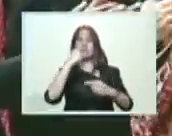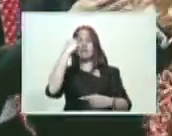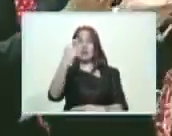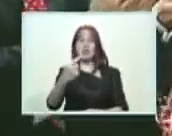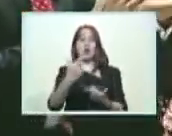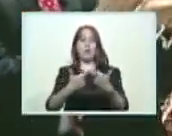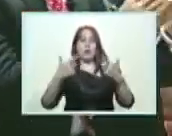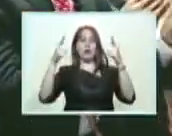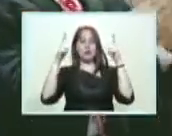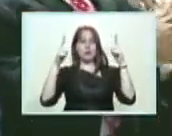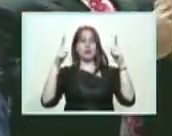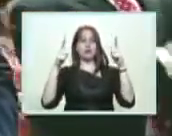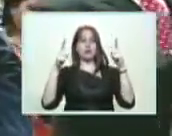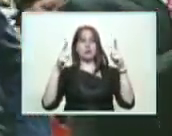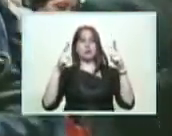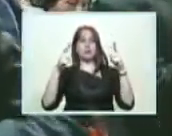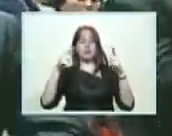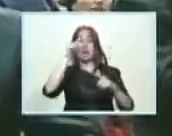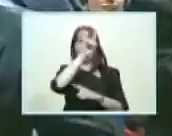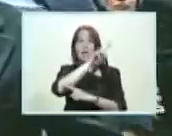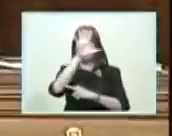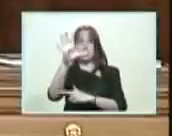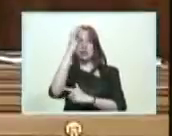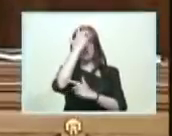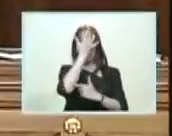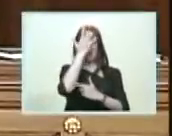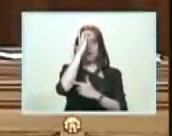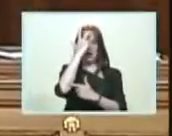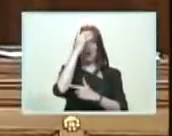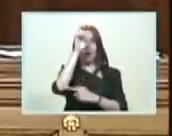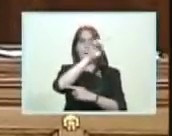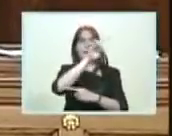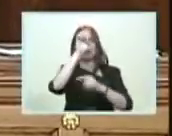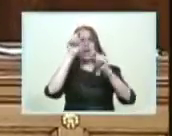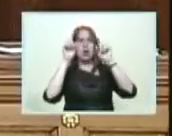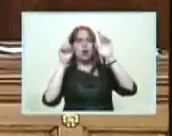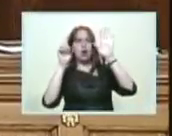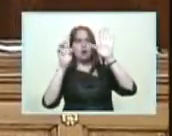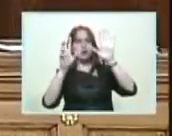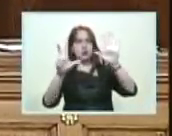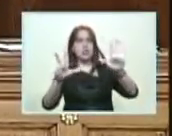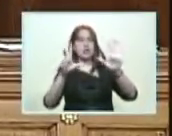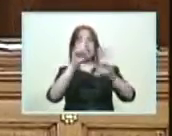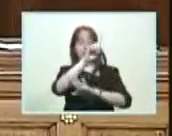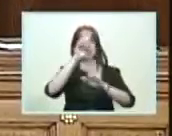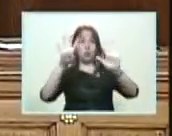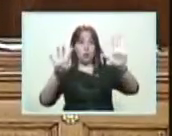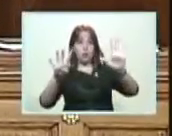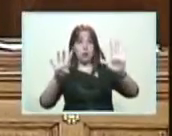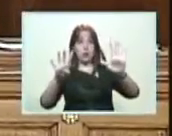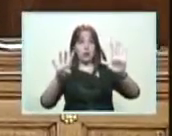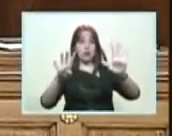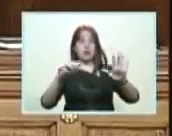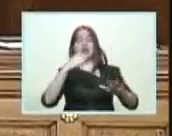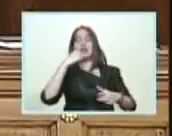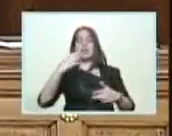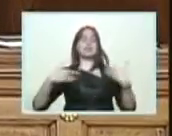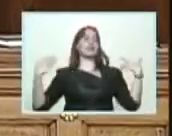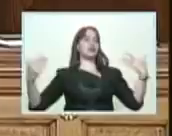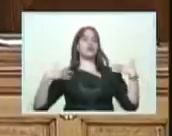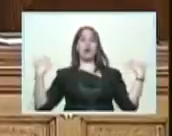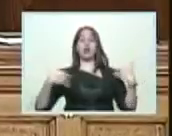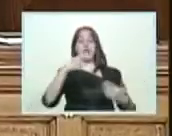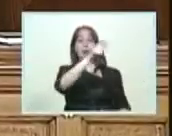el libertador, el 15 de febrero de 1819, dichoso el